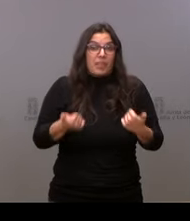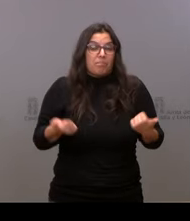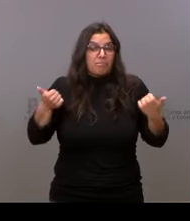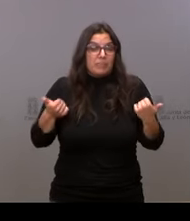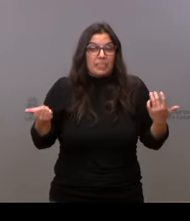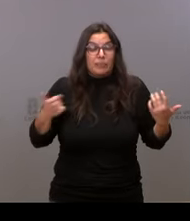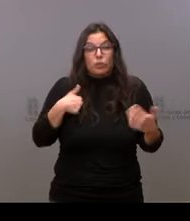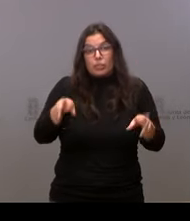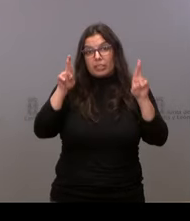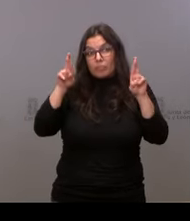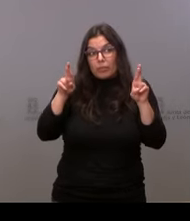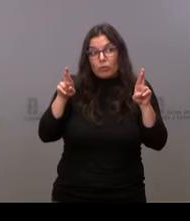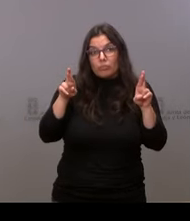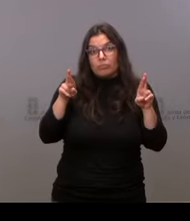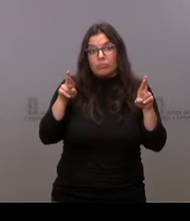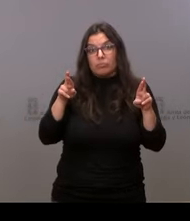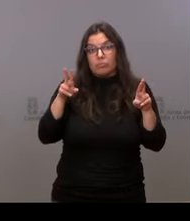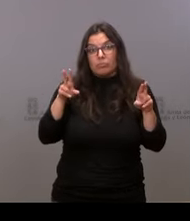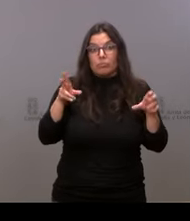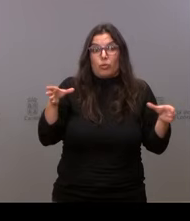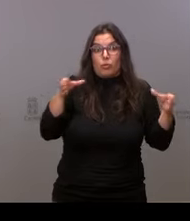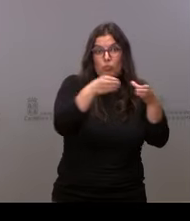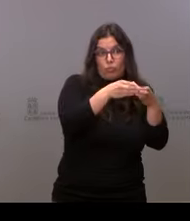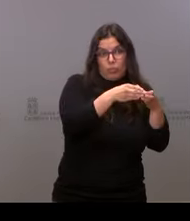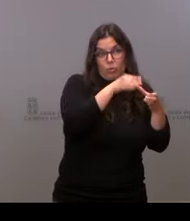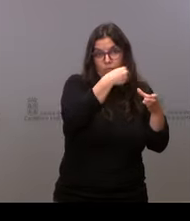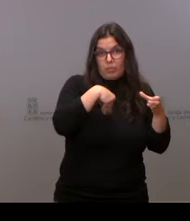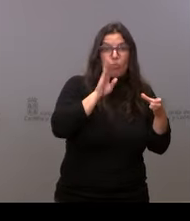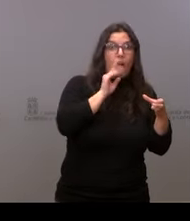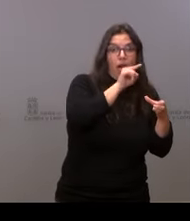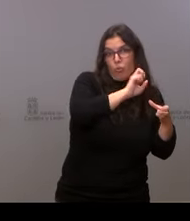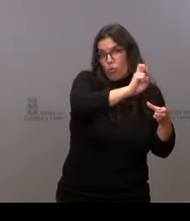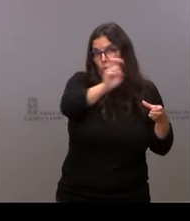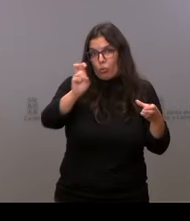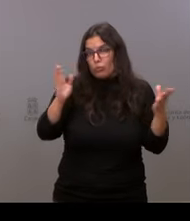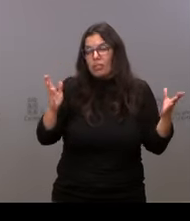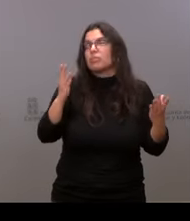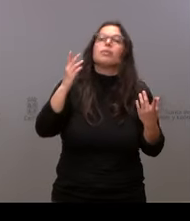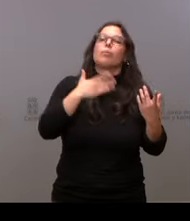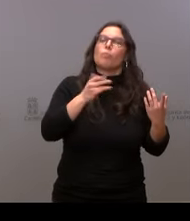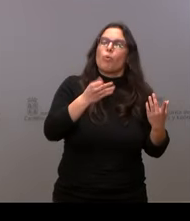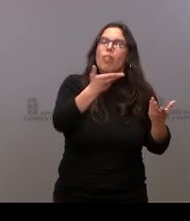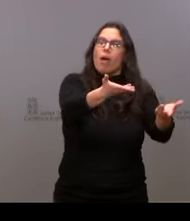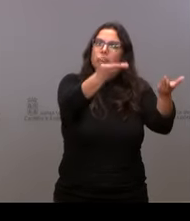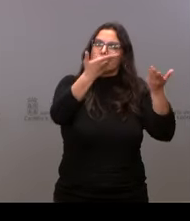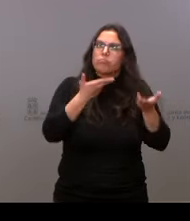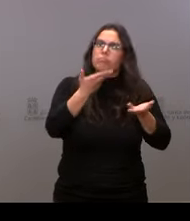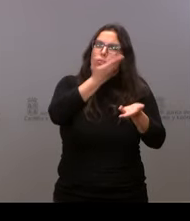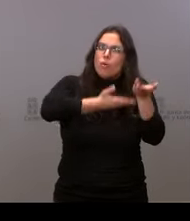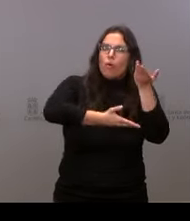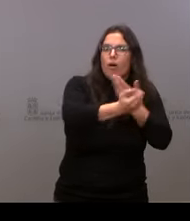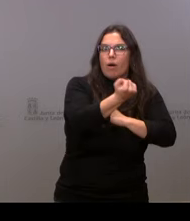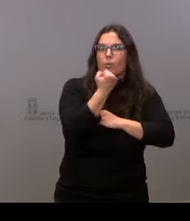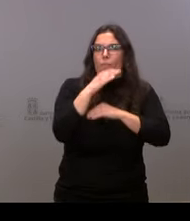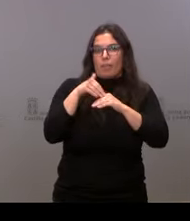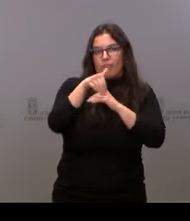espero que esta fuerza política u otras fuerzas políticas puedan arrimar el hombro' de cara